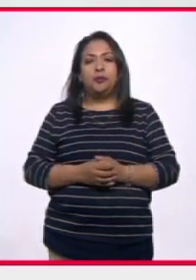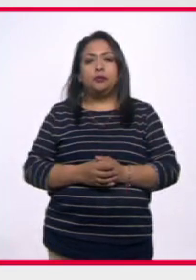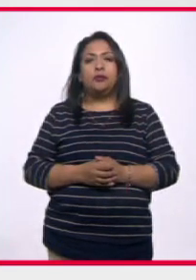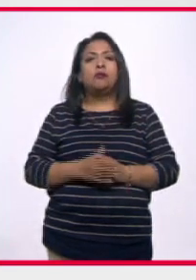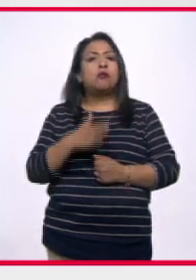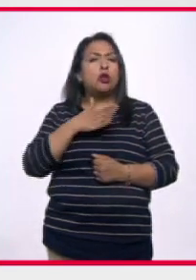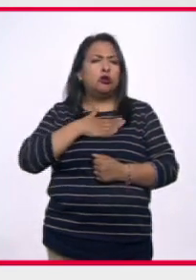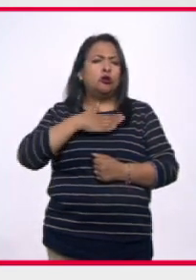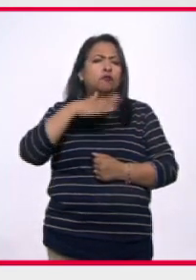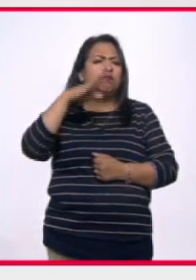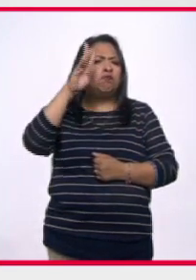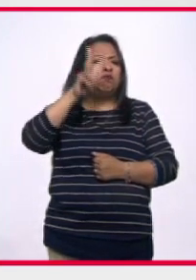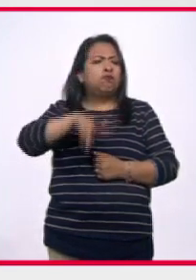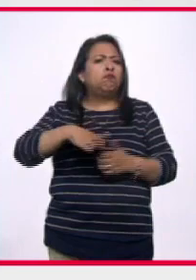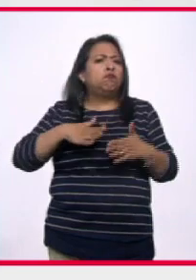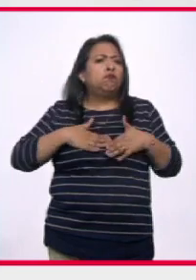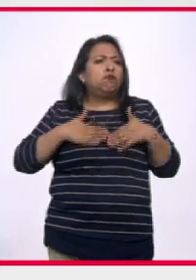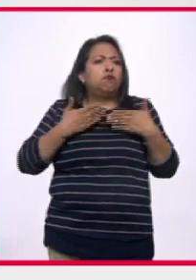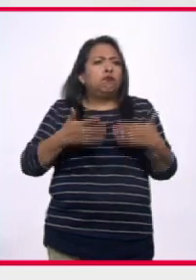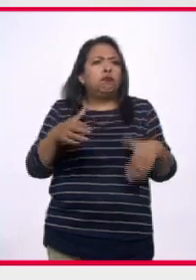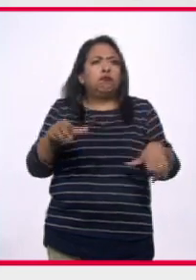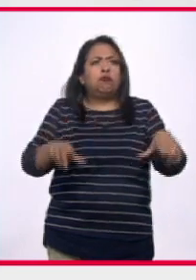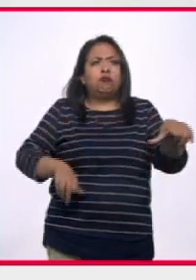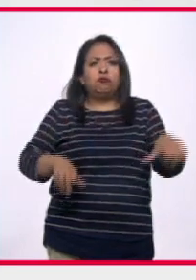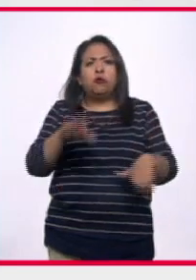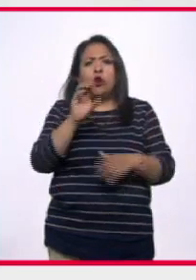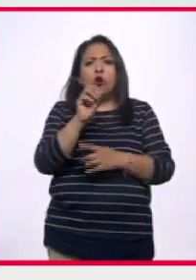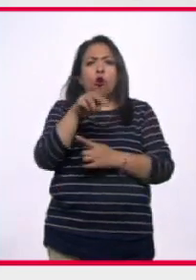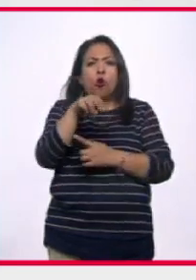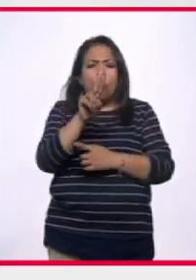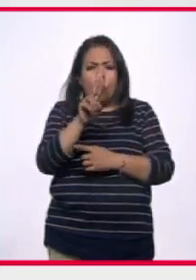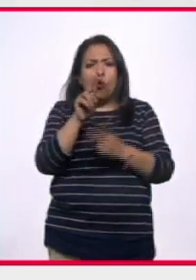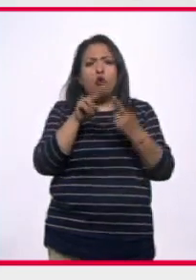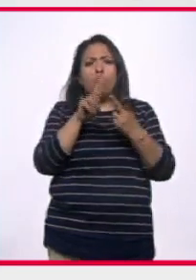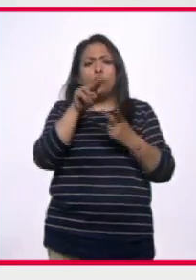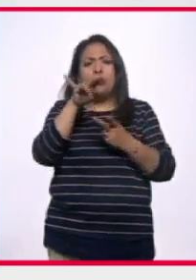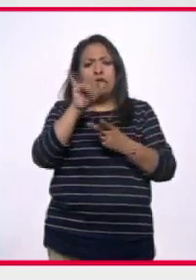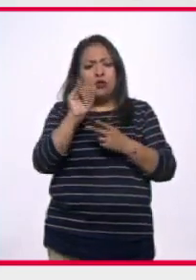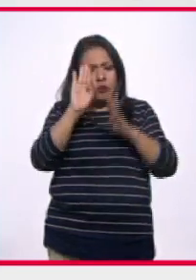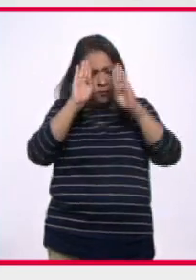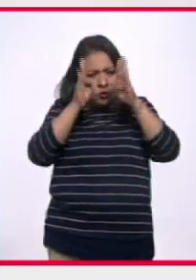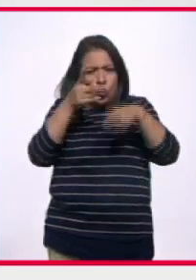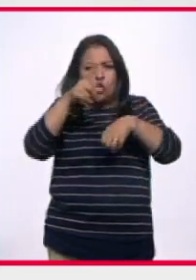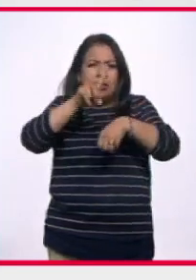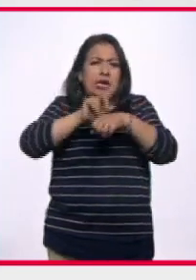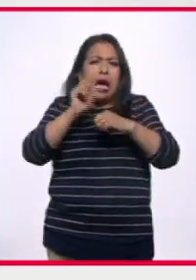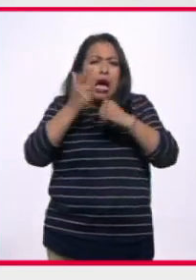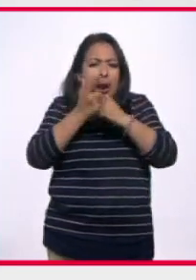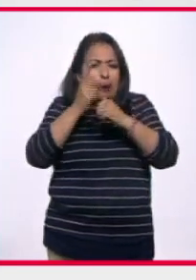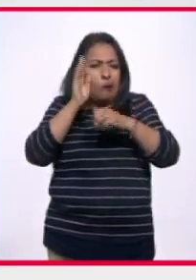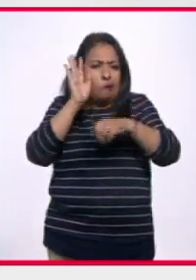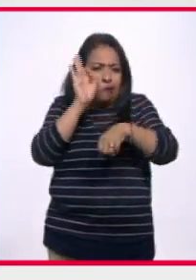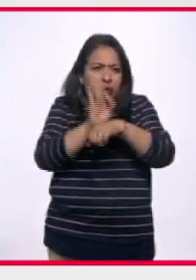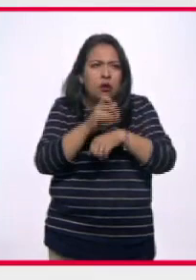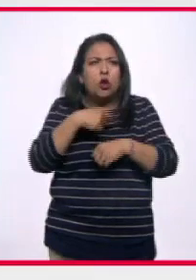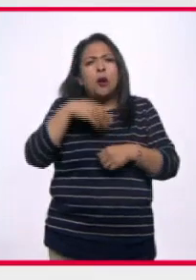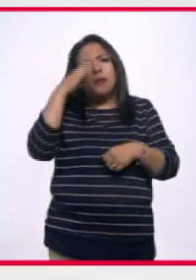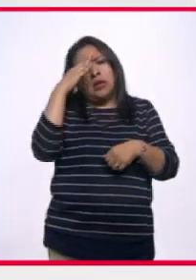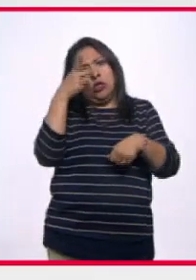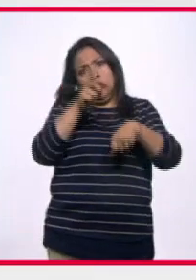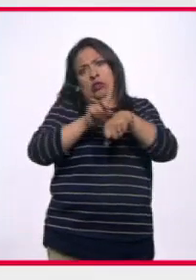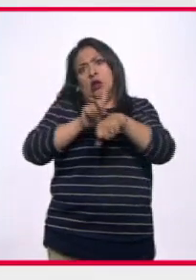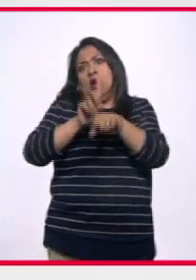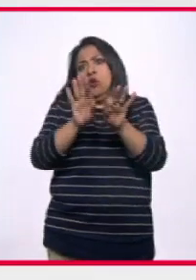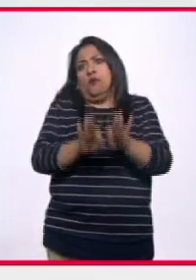bueno yo creo mucho en esta actividad que tiene naciones unidas y unesco de dedicarle un día a algo porque uno pensaría pues todos los días son